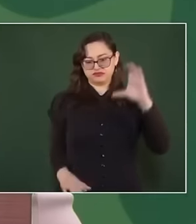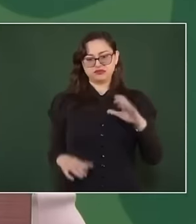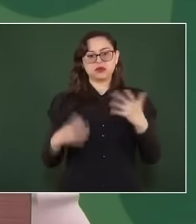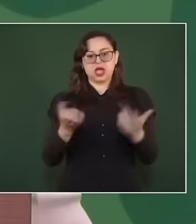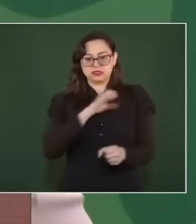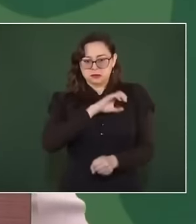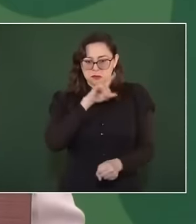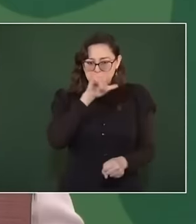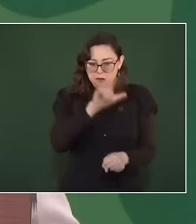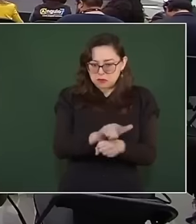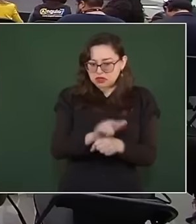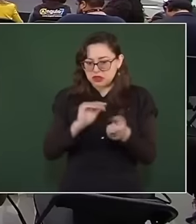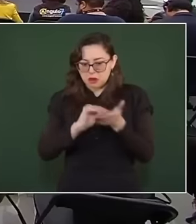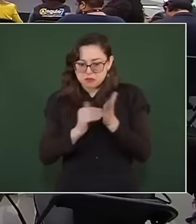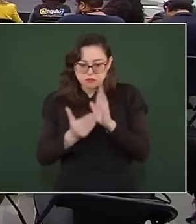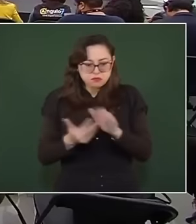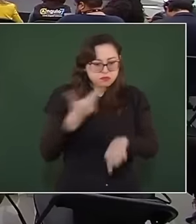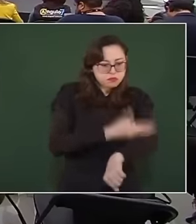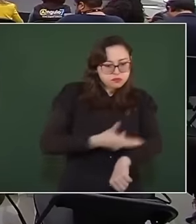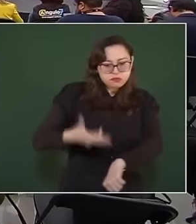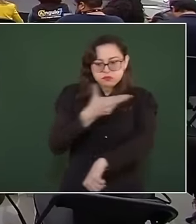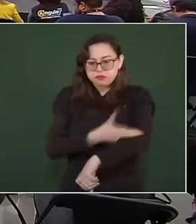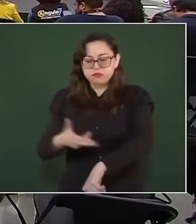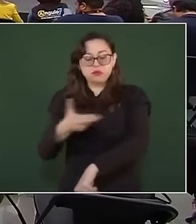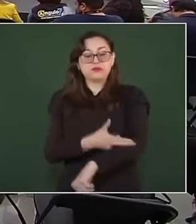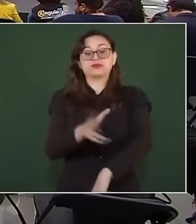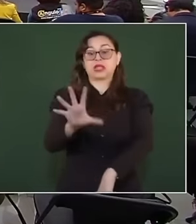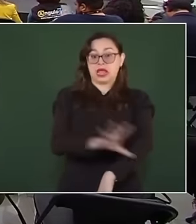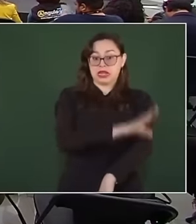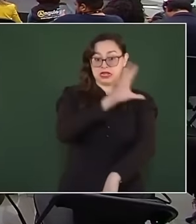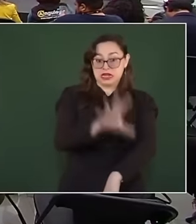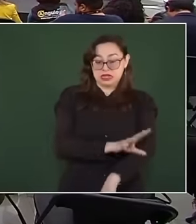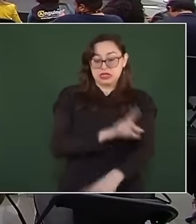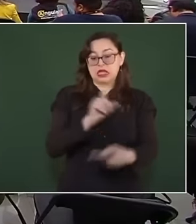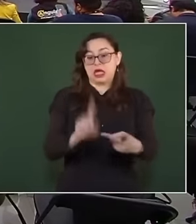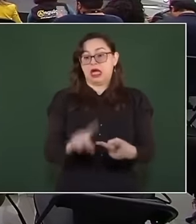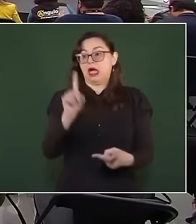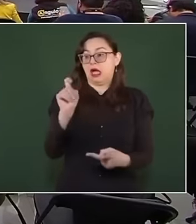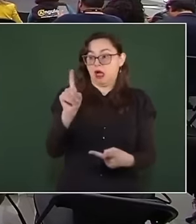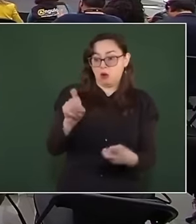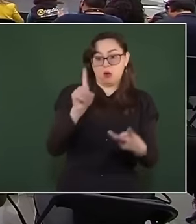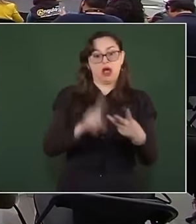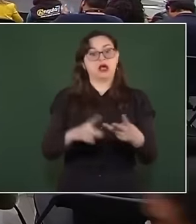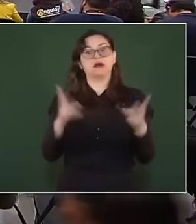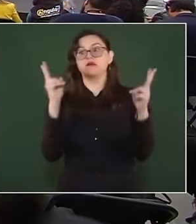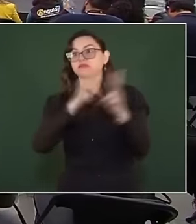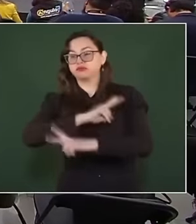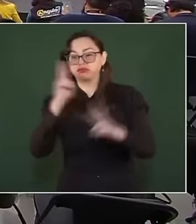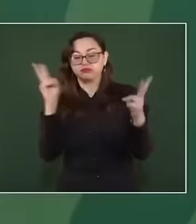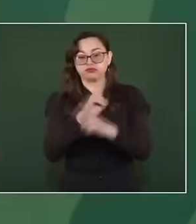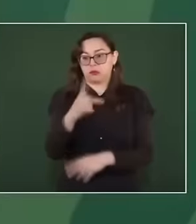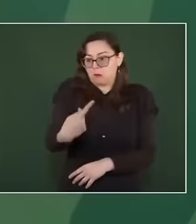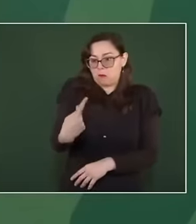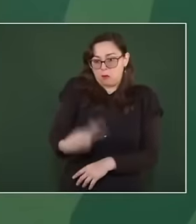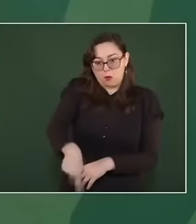con generación de energía planta de reciclado de agua y clima propios lo equiparon